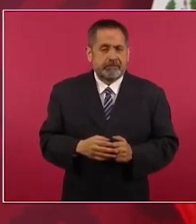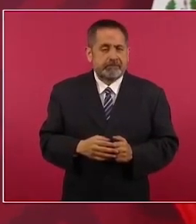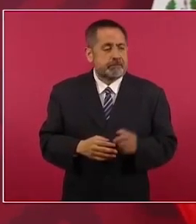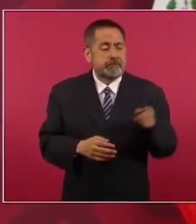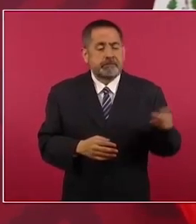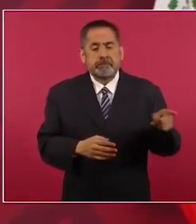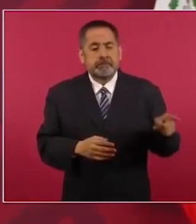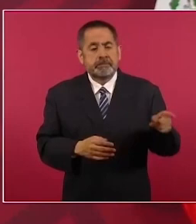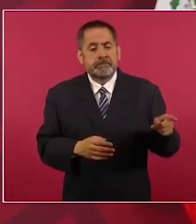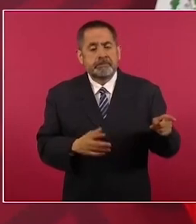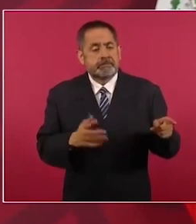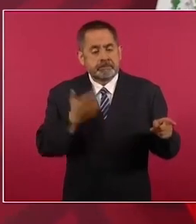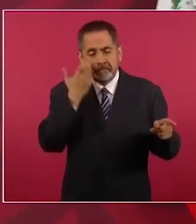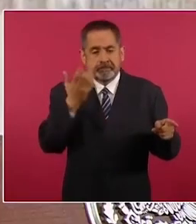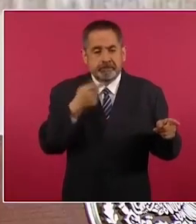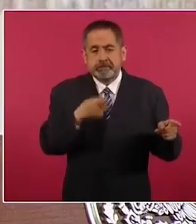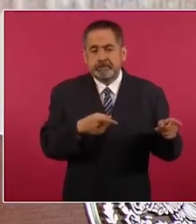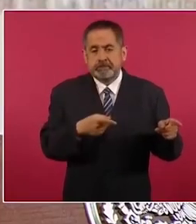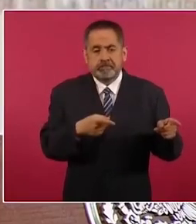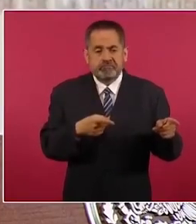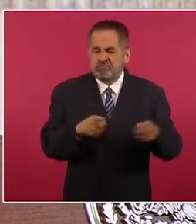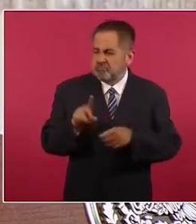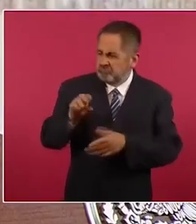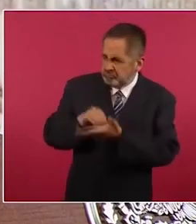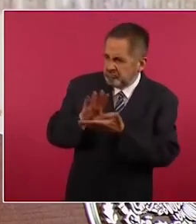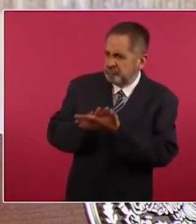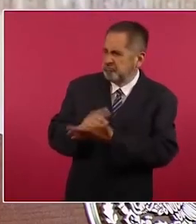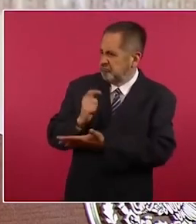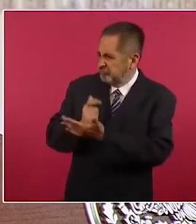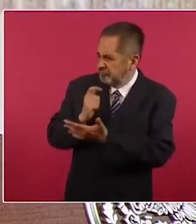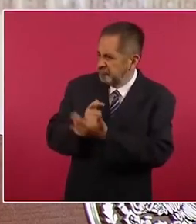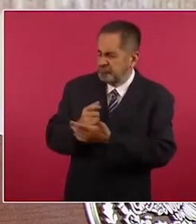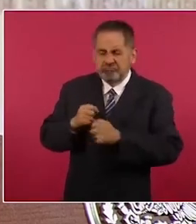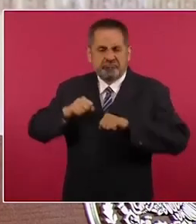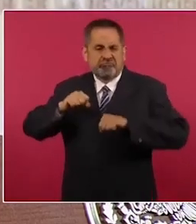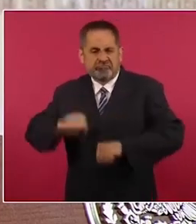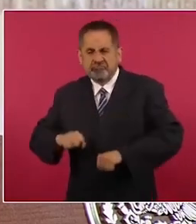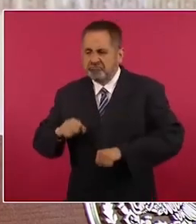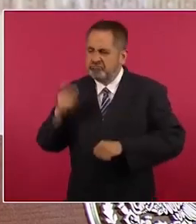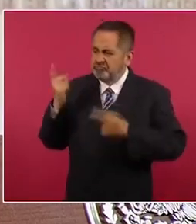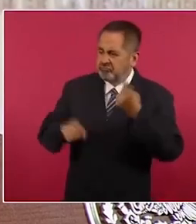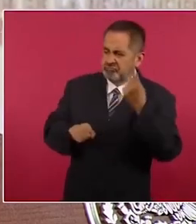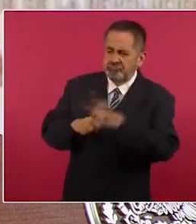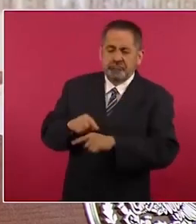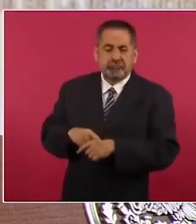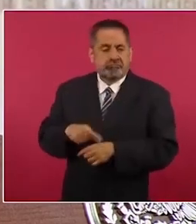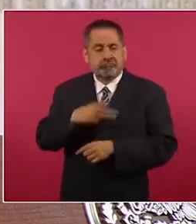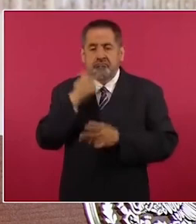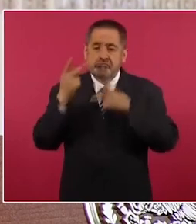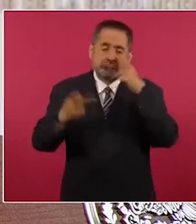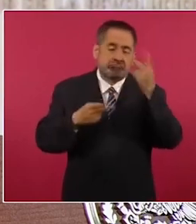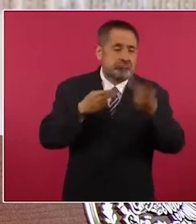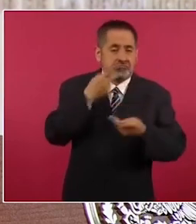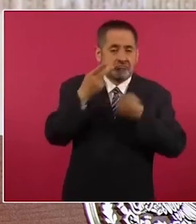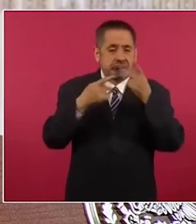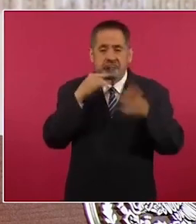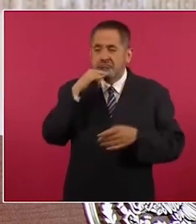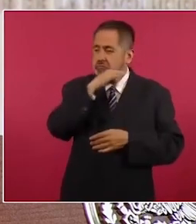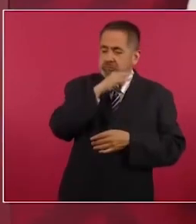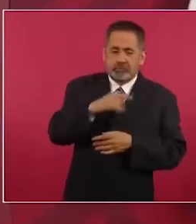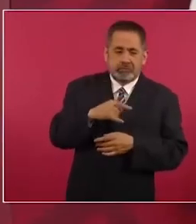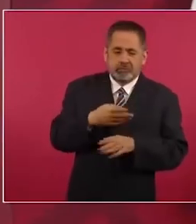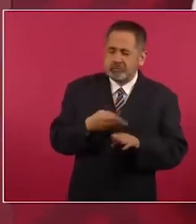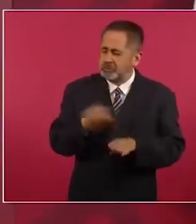quieran con las amenazas, con el autoritarismo, con el doble discurso, porque es